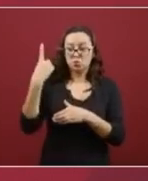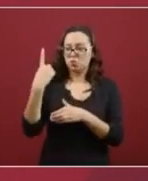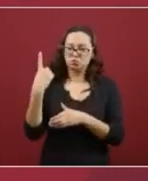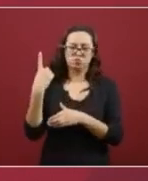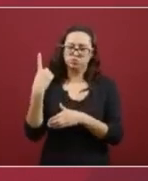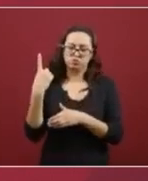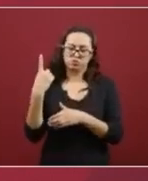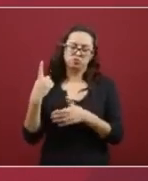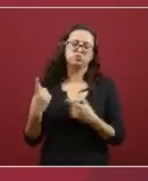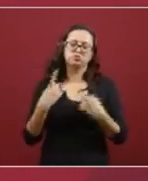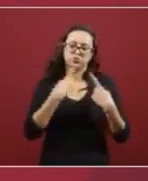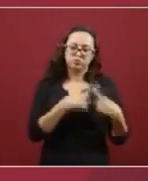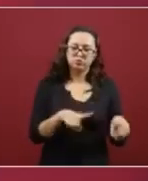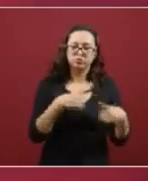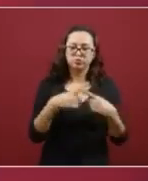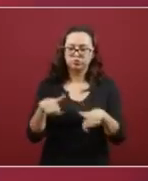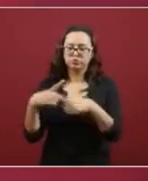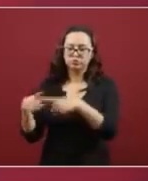que